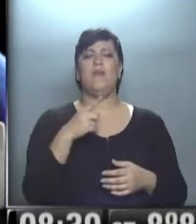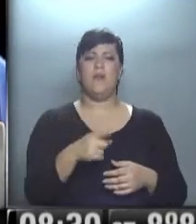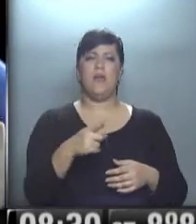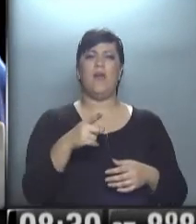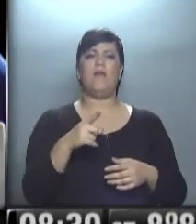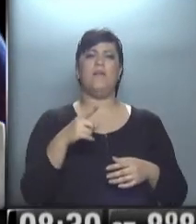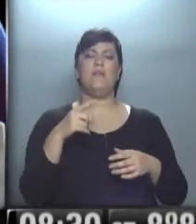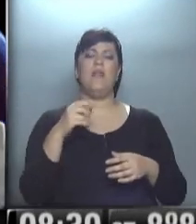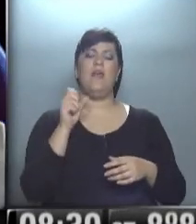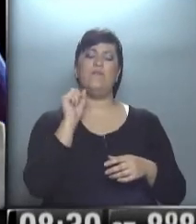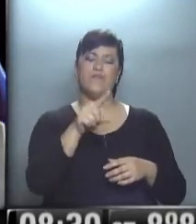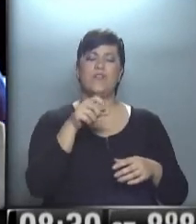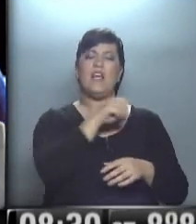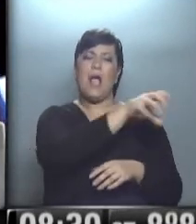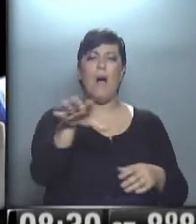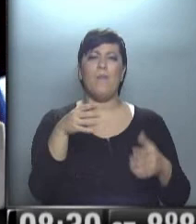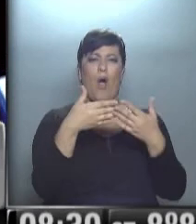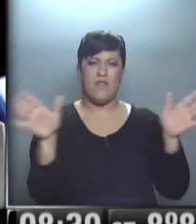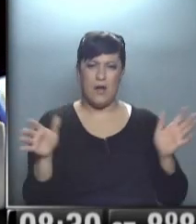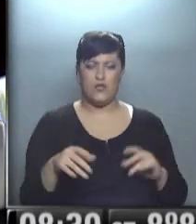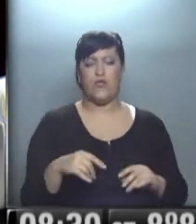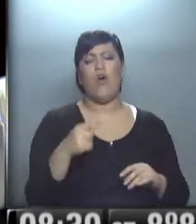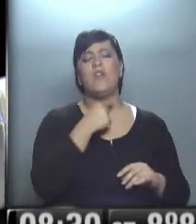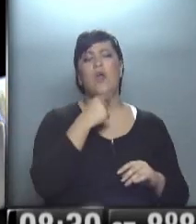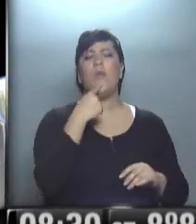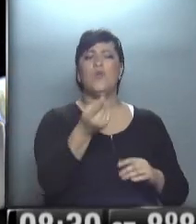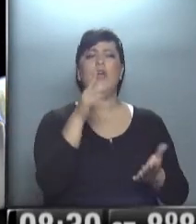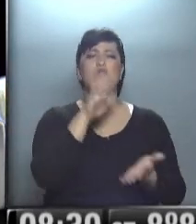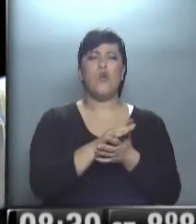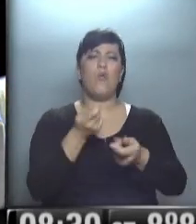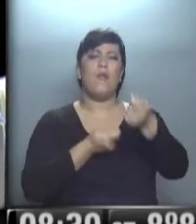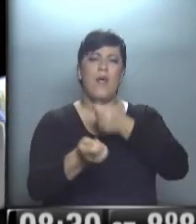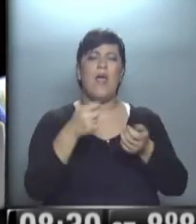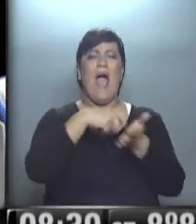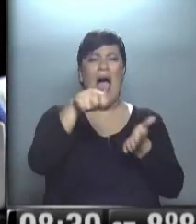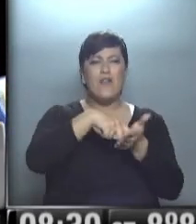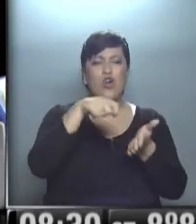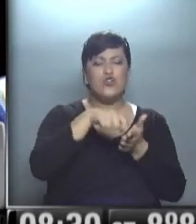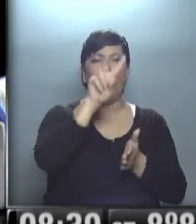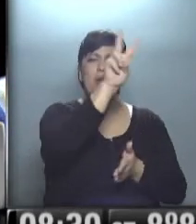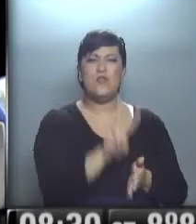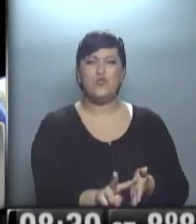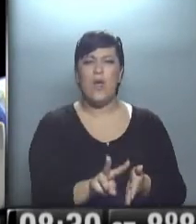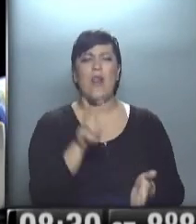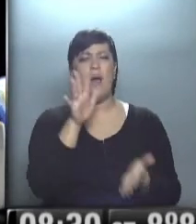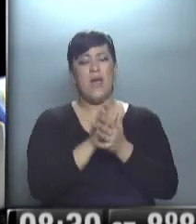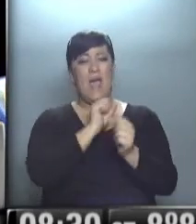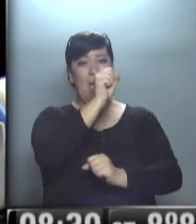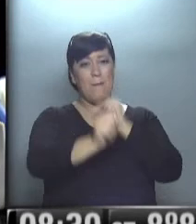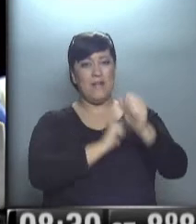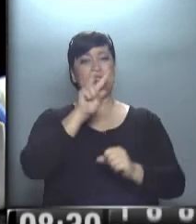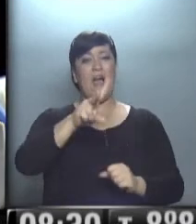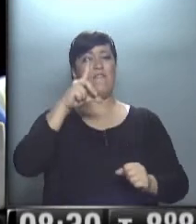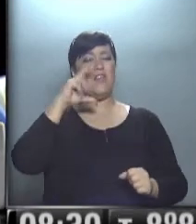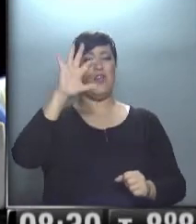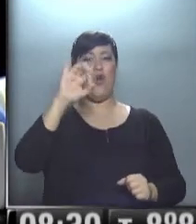campo abierto te quería hacer una consulta sobre el tema de los negocios de arroz con venezuela por parte de la empresa bioarts que